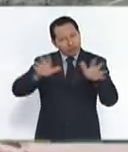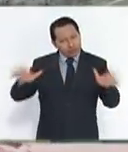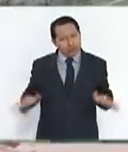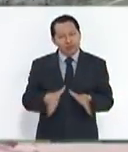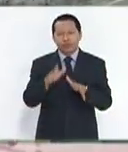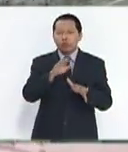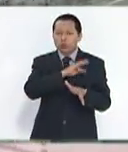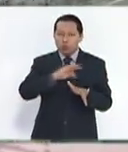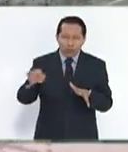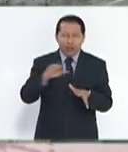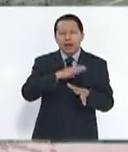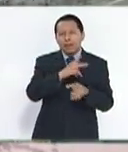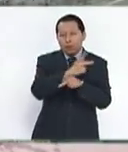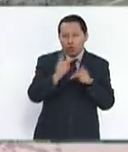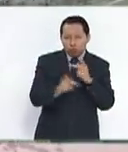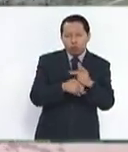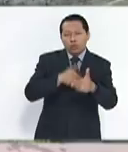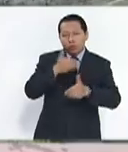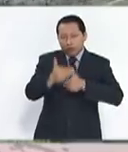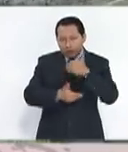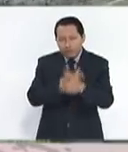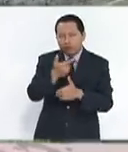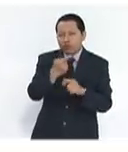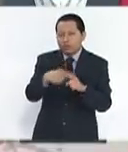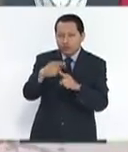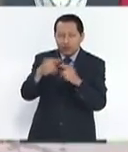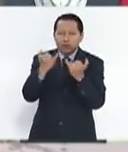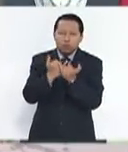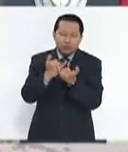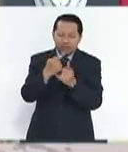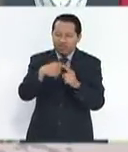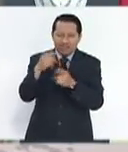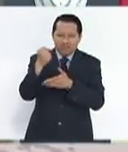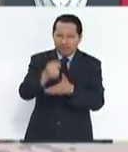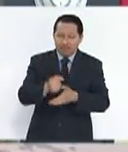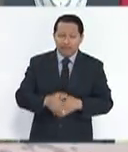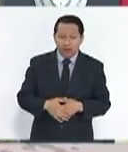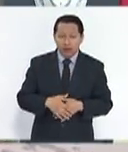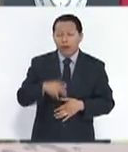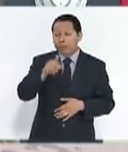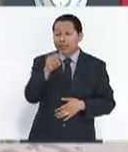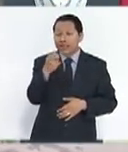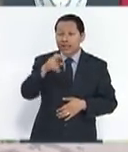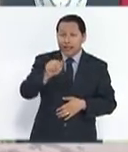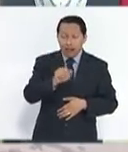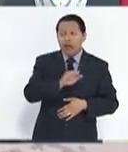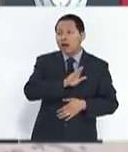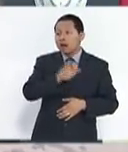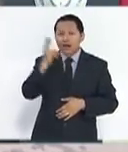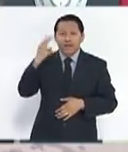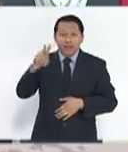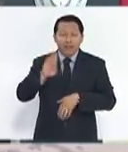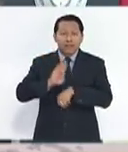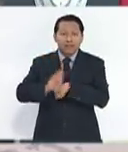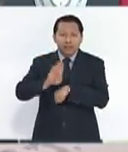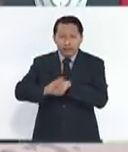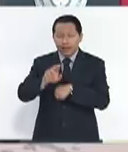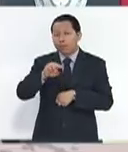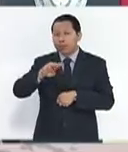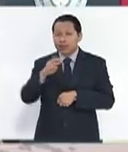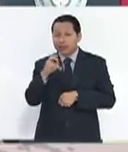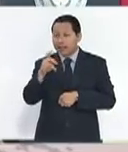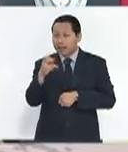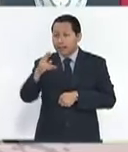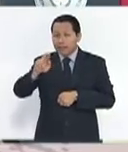de servicios y el intercambio de inversiones. Hoy Piñera llegará a Brasil para reunirse con Michel Temer, el presidente